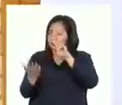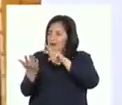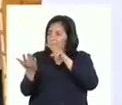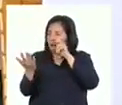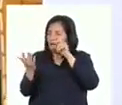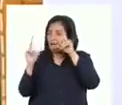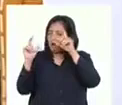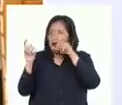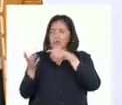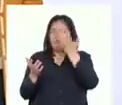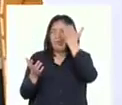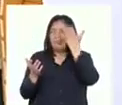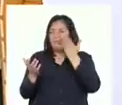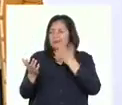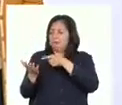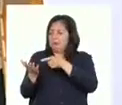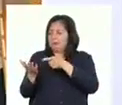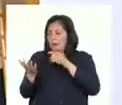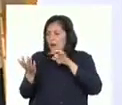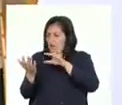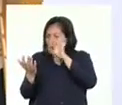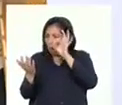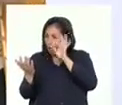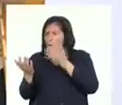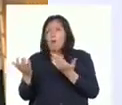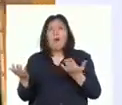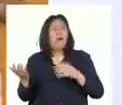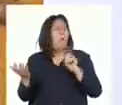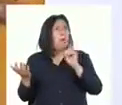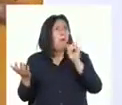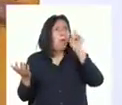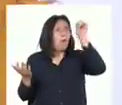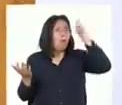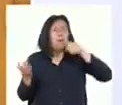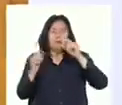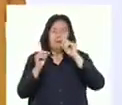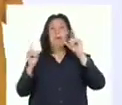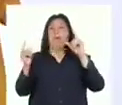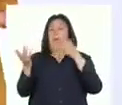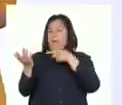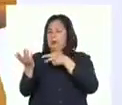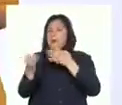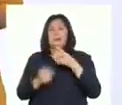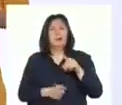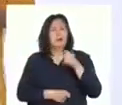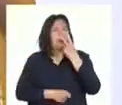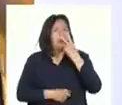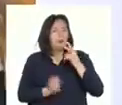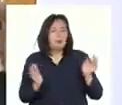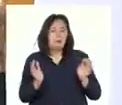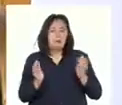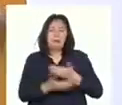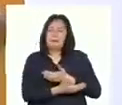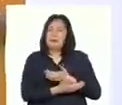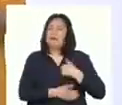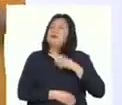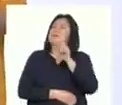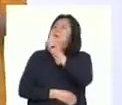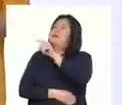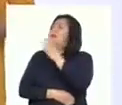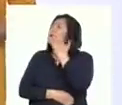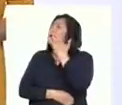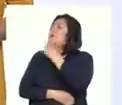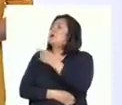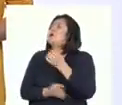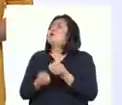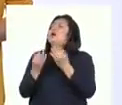Pueden encontrarse con cosas que no se acuerdan y sorprenderse mucho. Al ver lo pequeño que era, le pregunté a mi mamá cuál